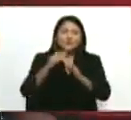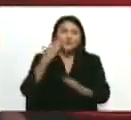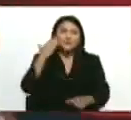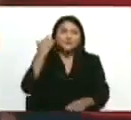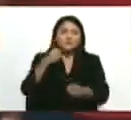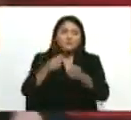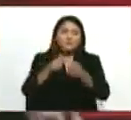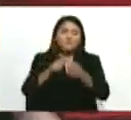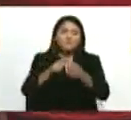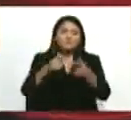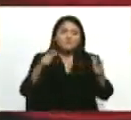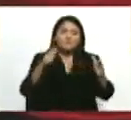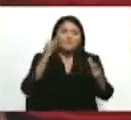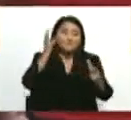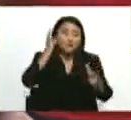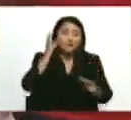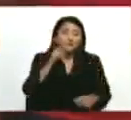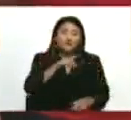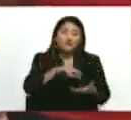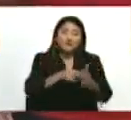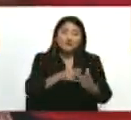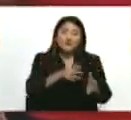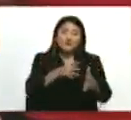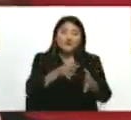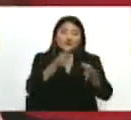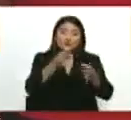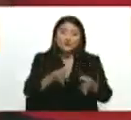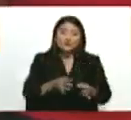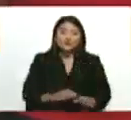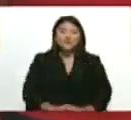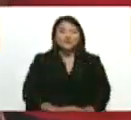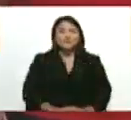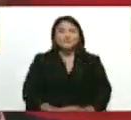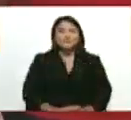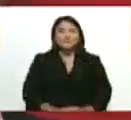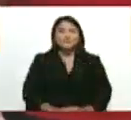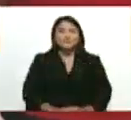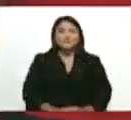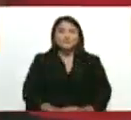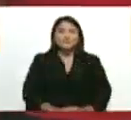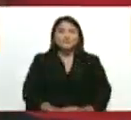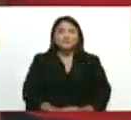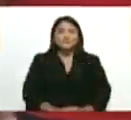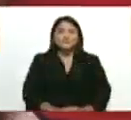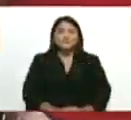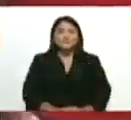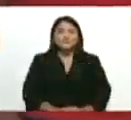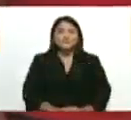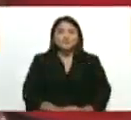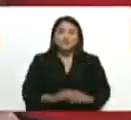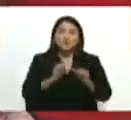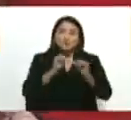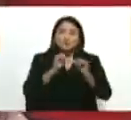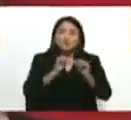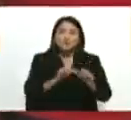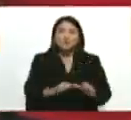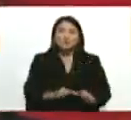mujeres. Esto es garantía de triunfo, garantía de victoria, de constancia, de